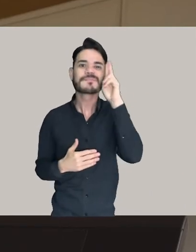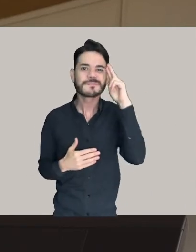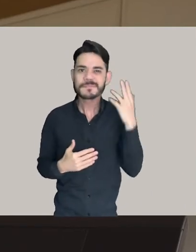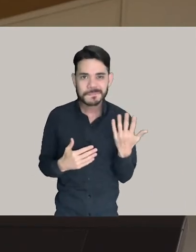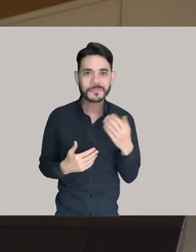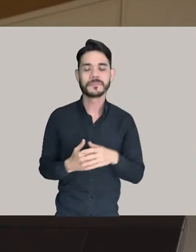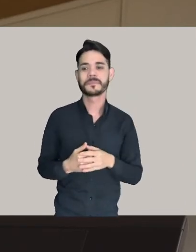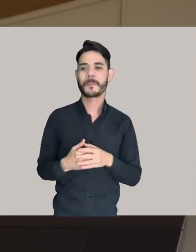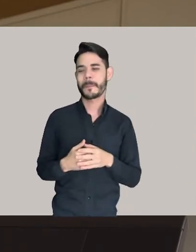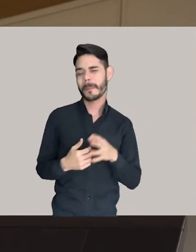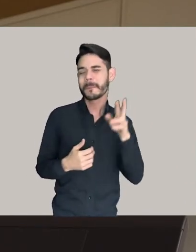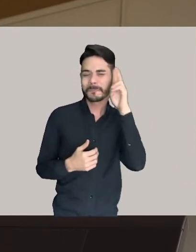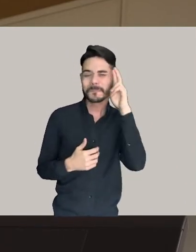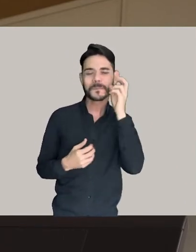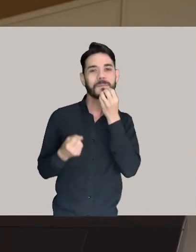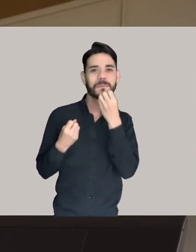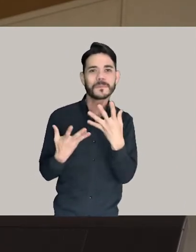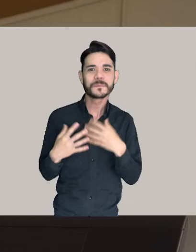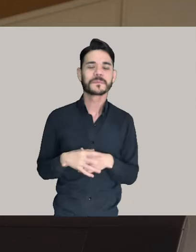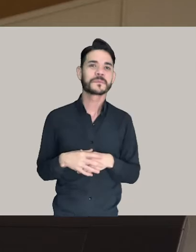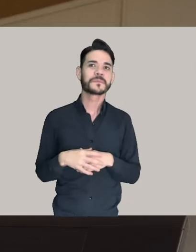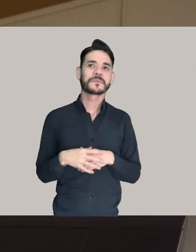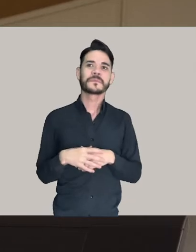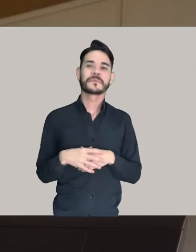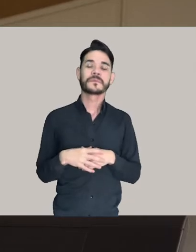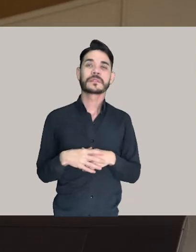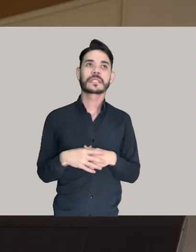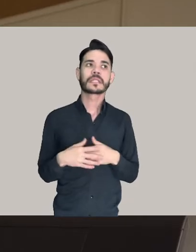por una sencilla razón, una razón muy bonita, y era